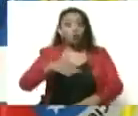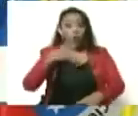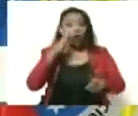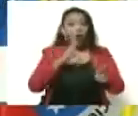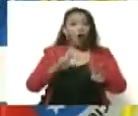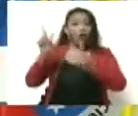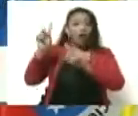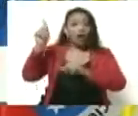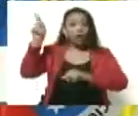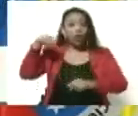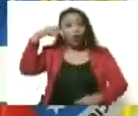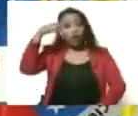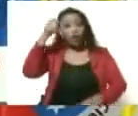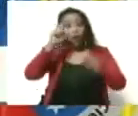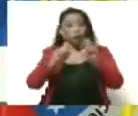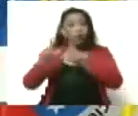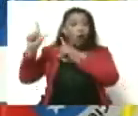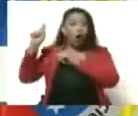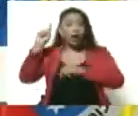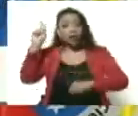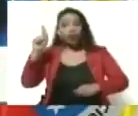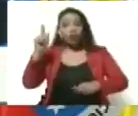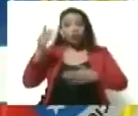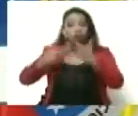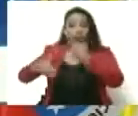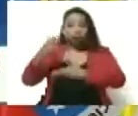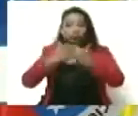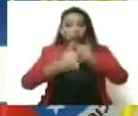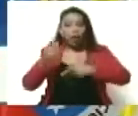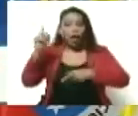en esos videos, bueno, las relaciones que habían entre